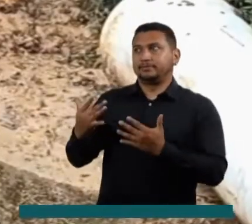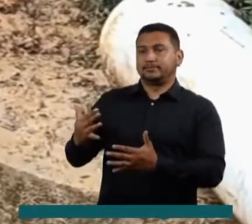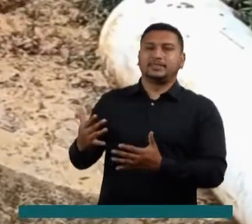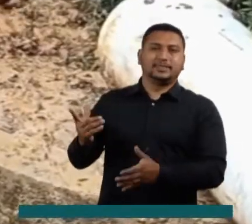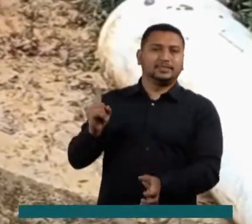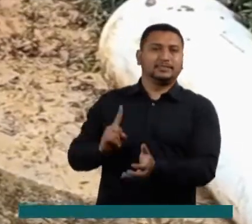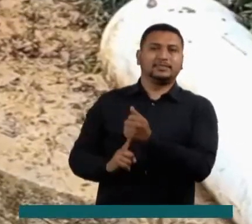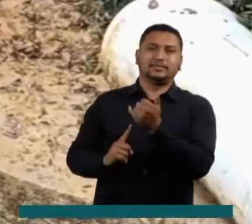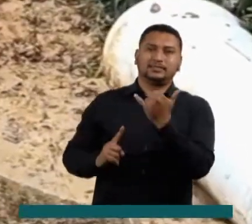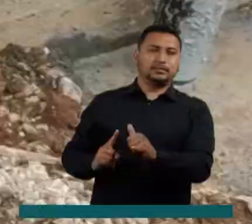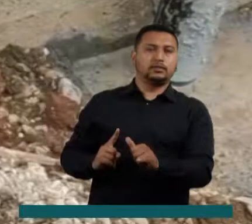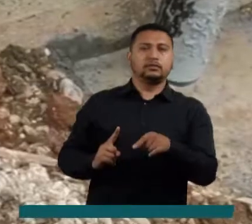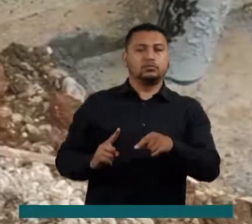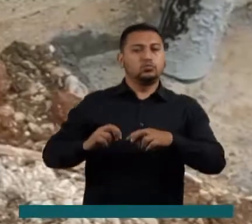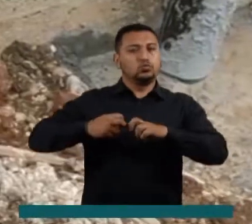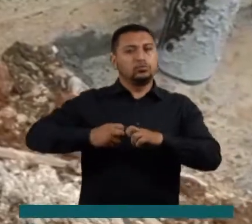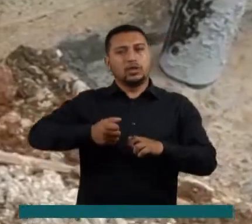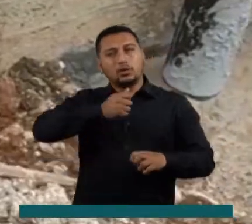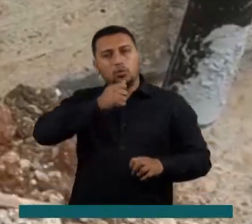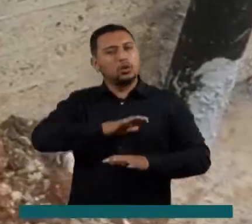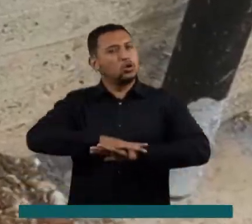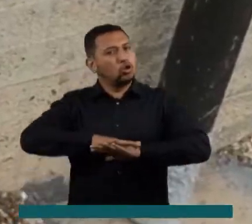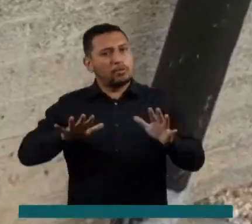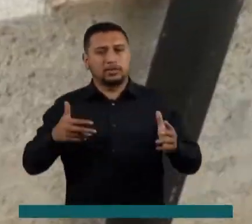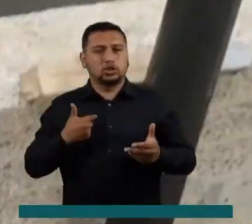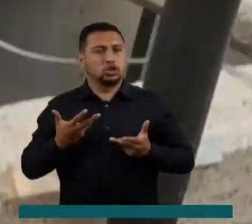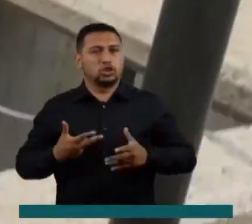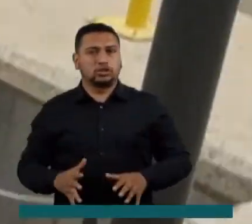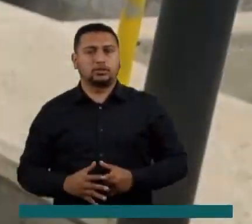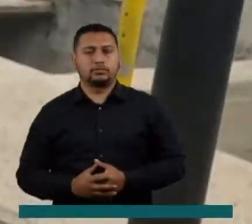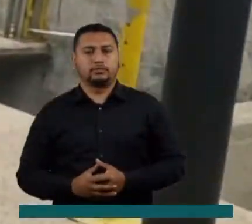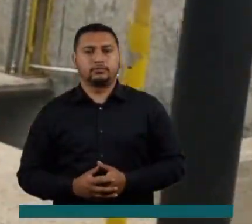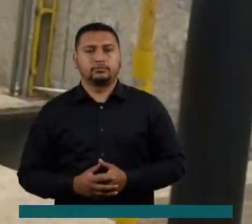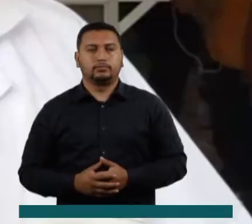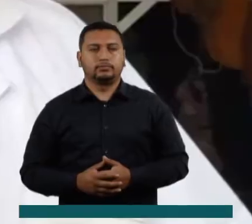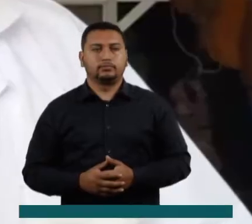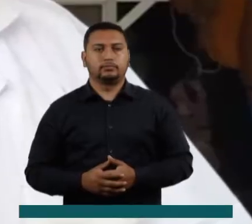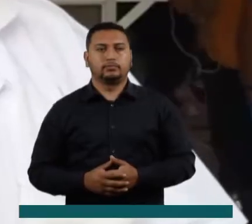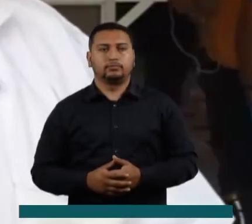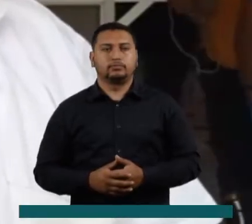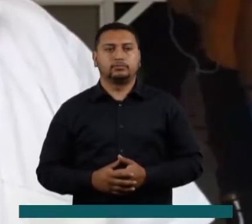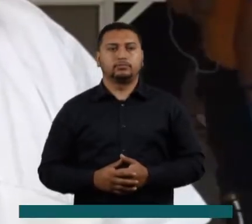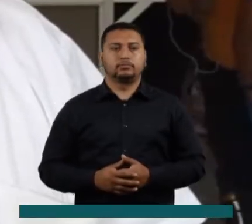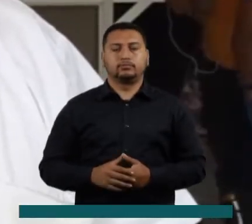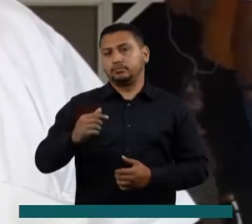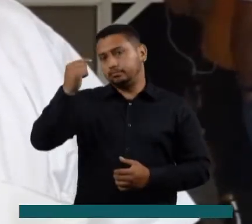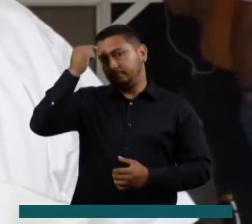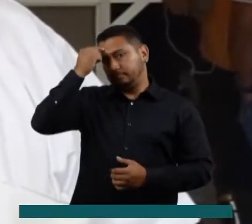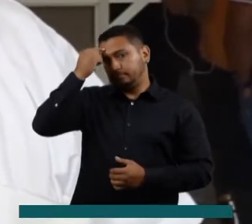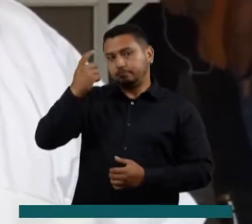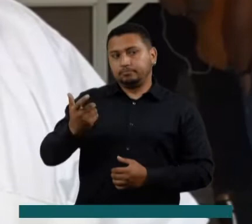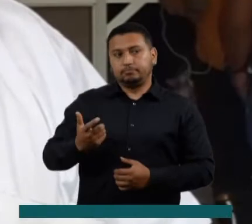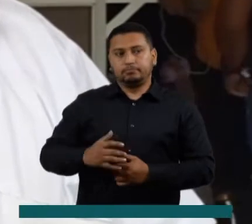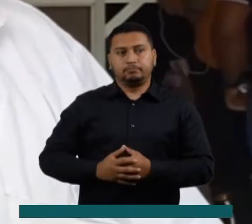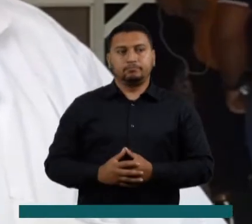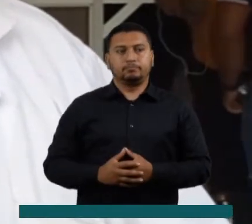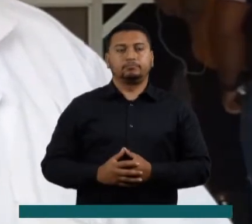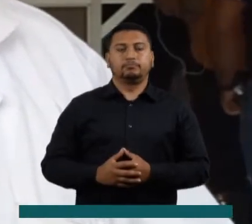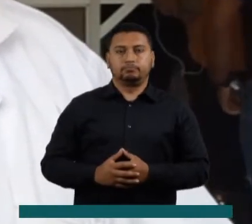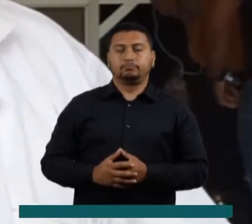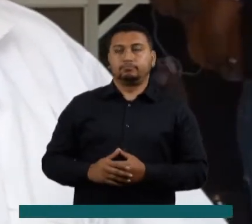de que esta obra se haga realidad para terminar con este problema histórico de suministro de agua. Creo que si se haría en